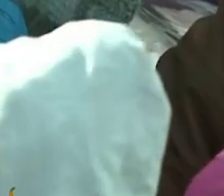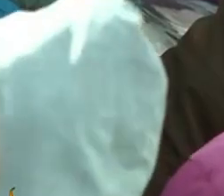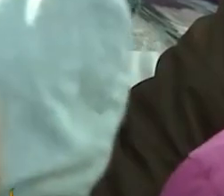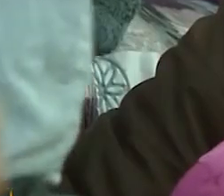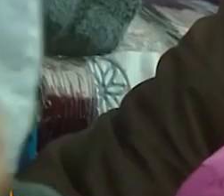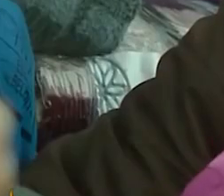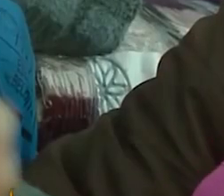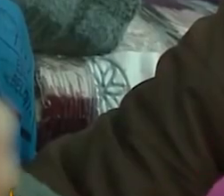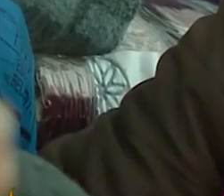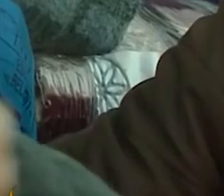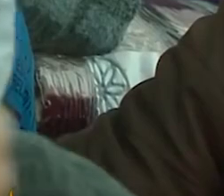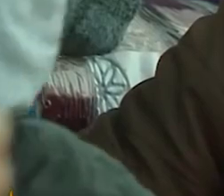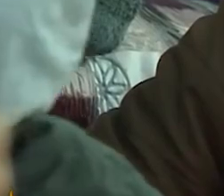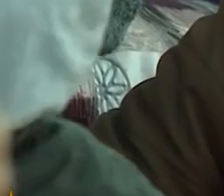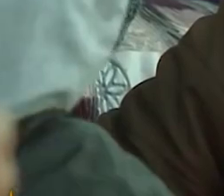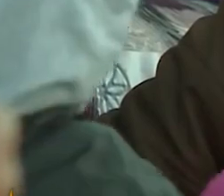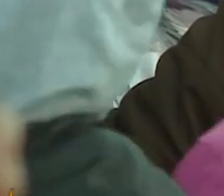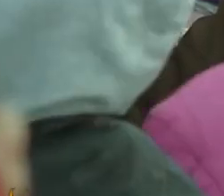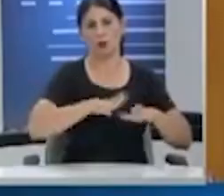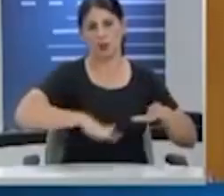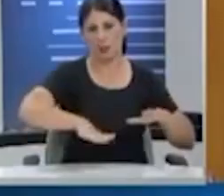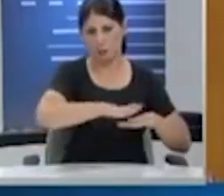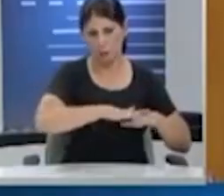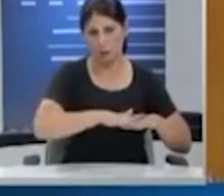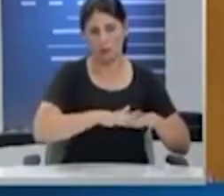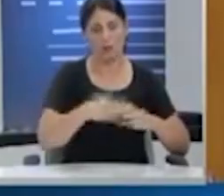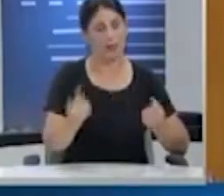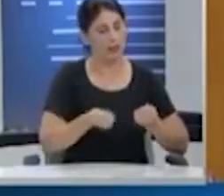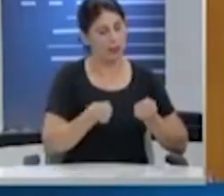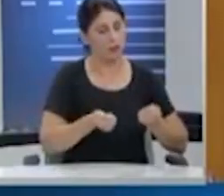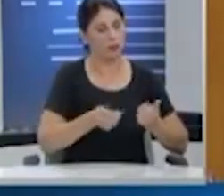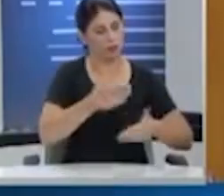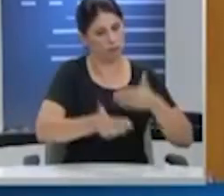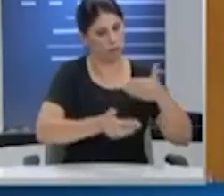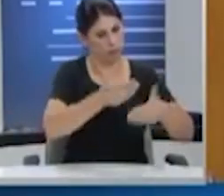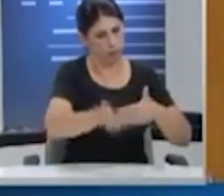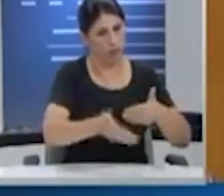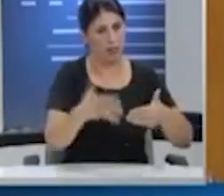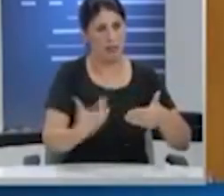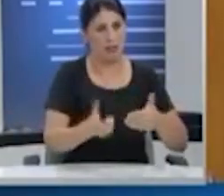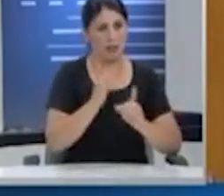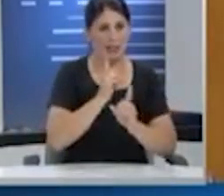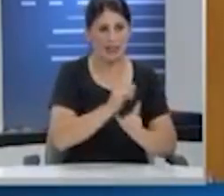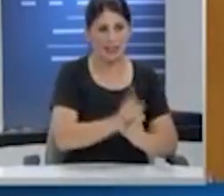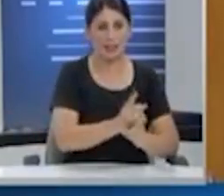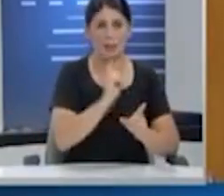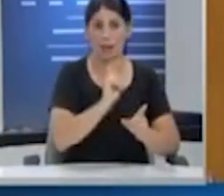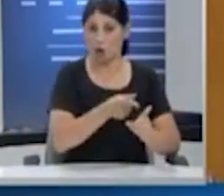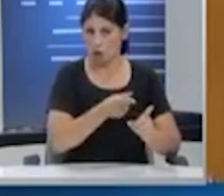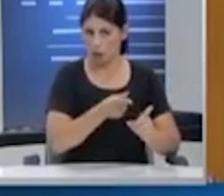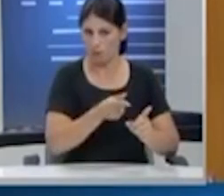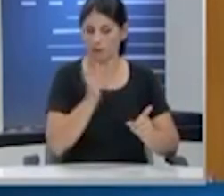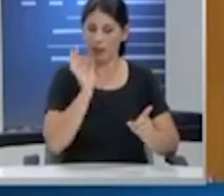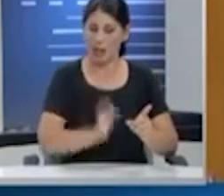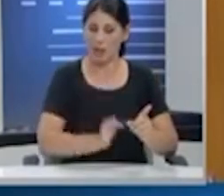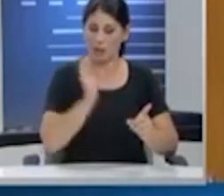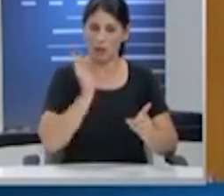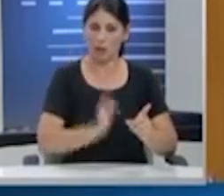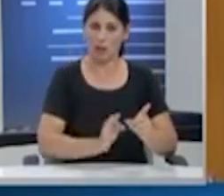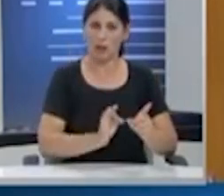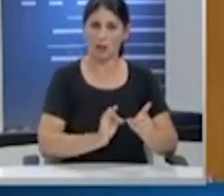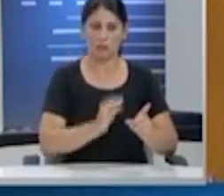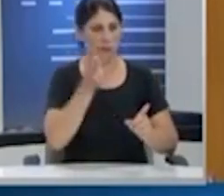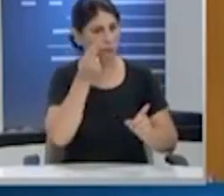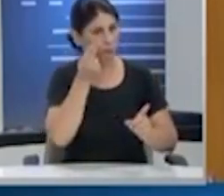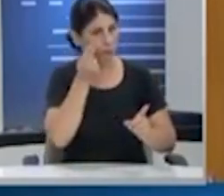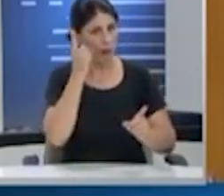la unión europea para resolver la crisis grecia ha encarado esta amenaza inminente con la máxima resistencia y continuará haciéndolo